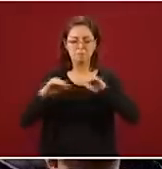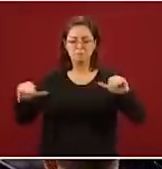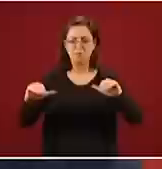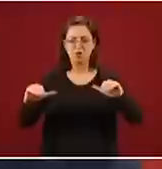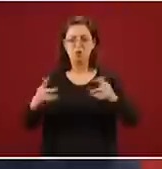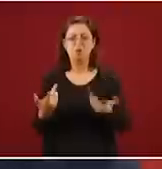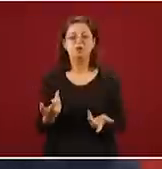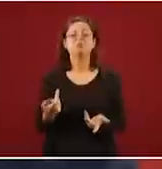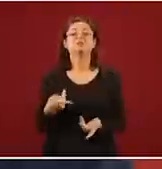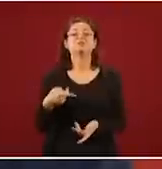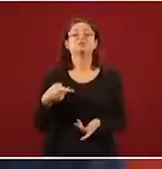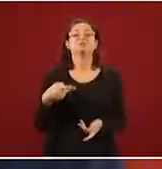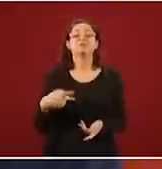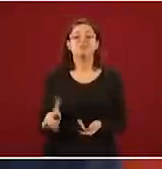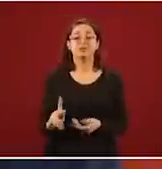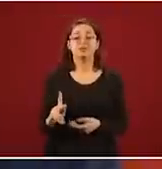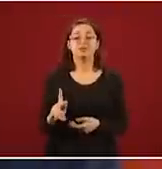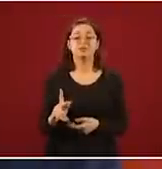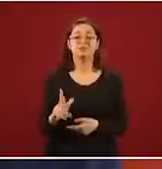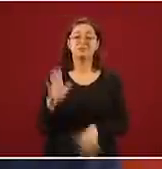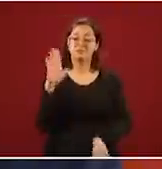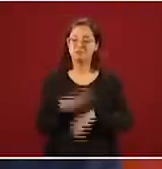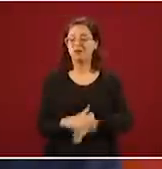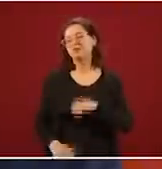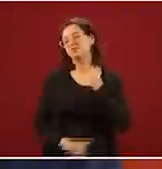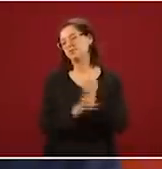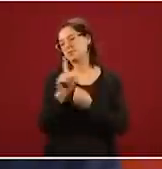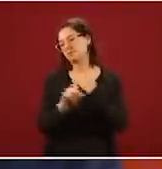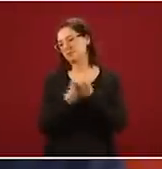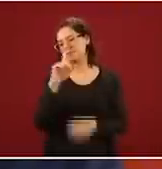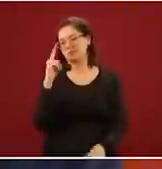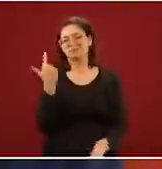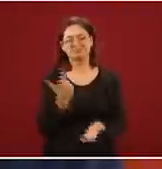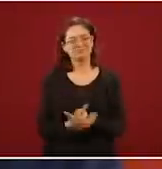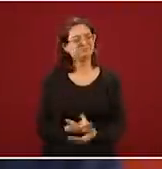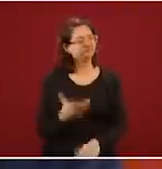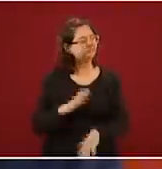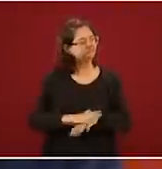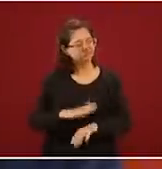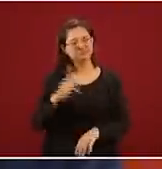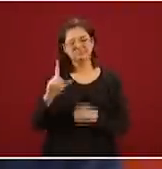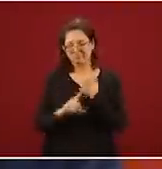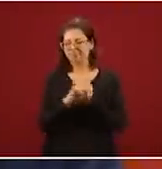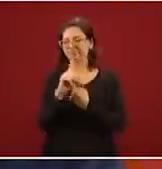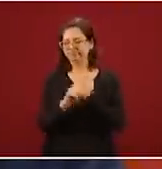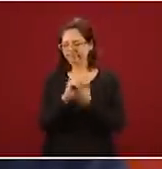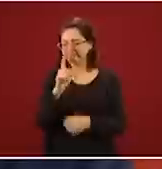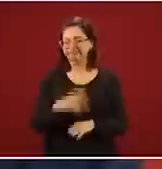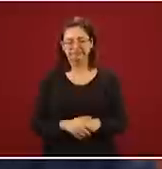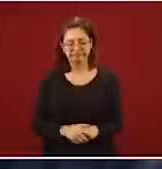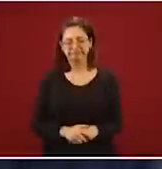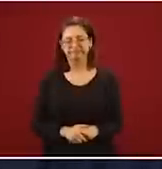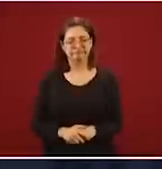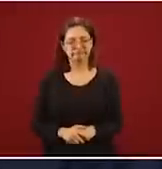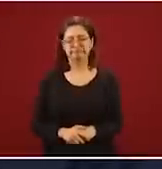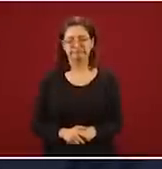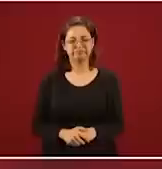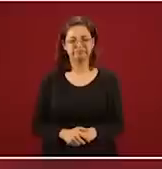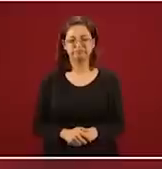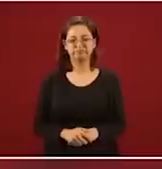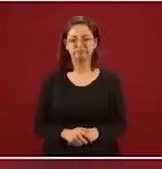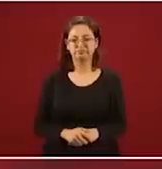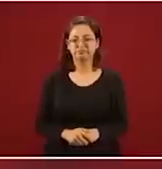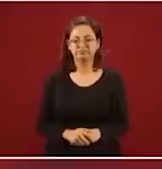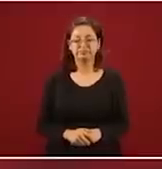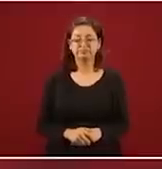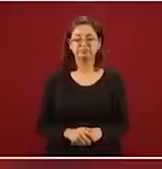nos iba a significar más resistencias todavía. Sí, sí. O sea, y